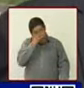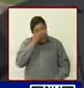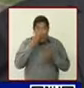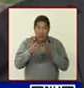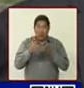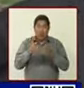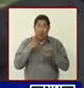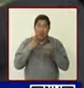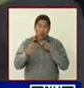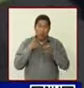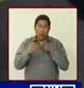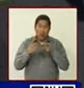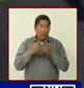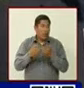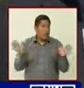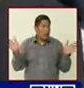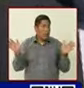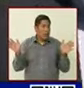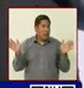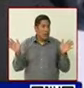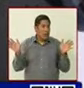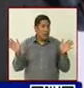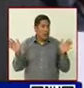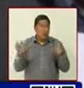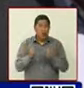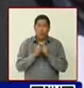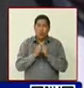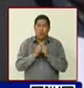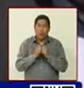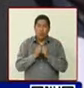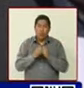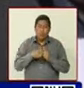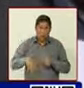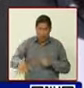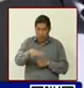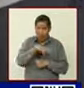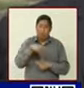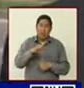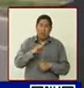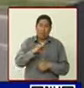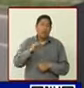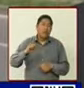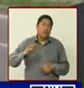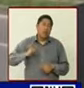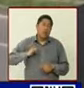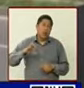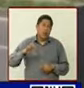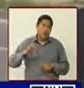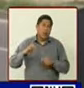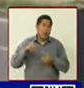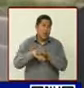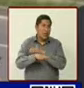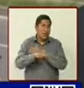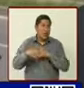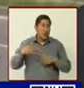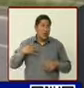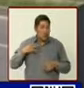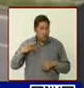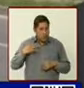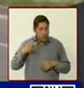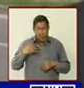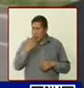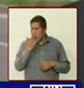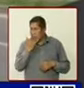Intensificando los controles, se ha habilitado un punto aquí en el lugar de Sacaba al entrar al trópico para verificar los